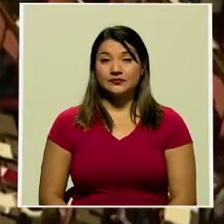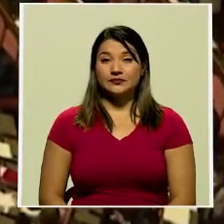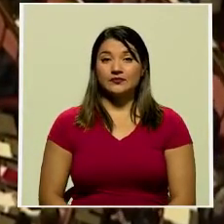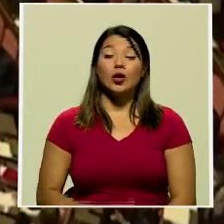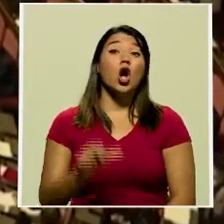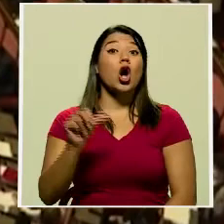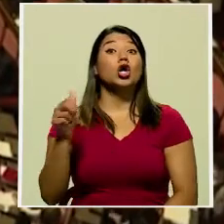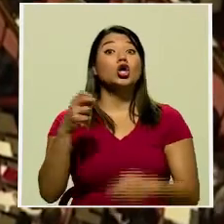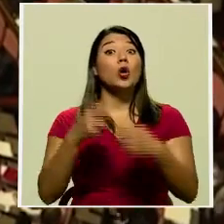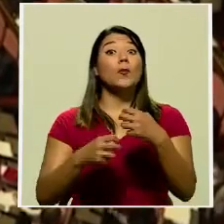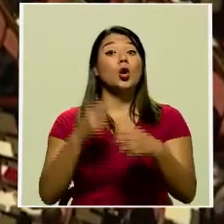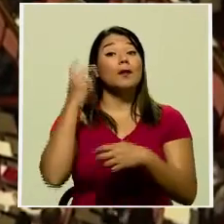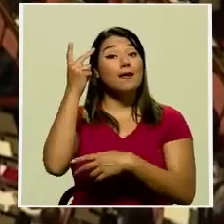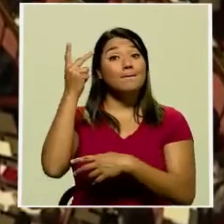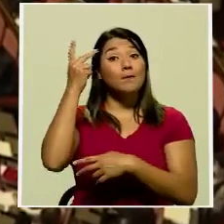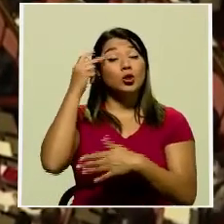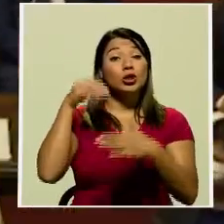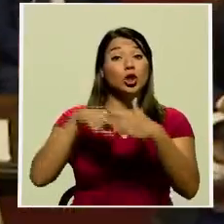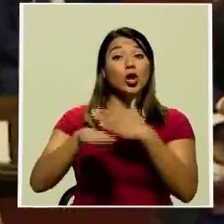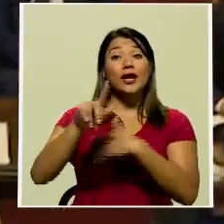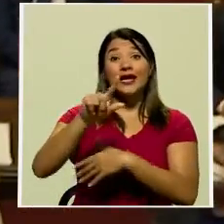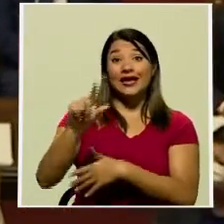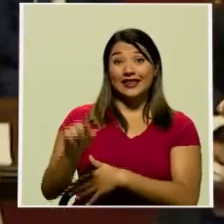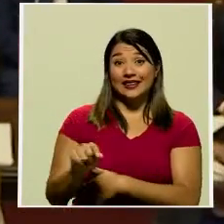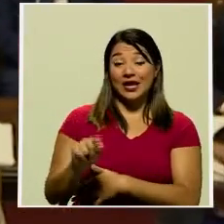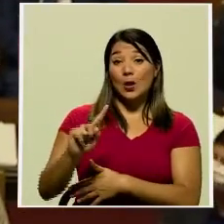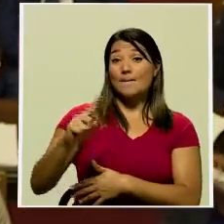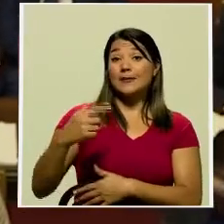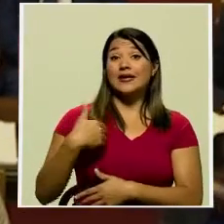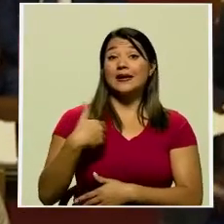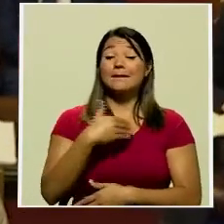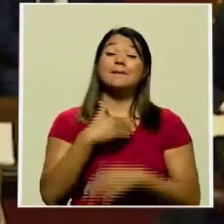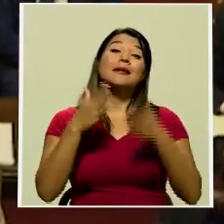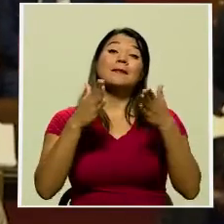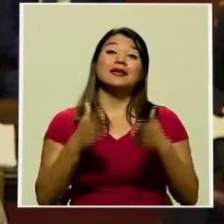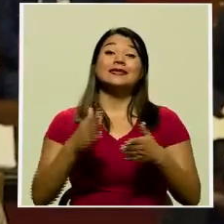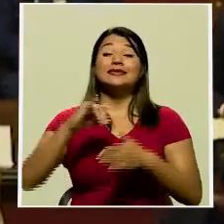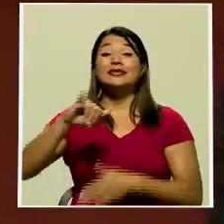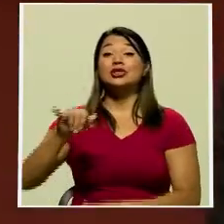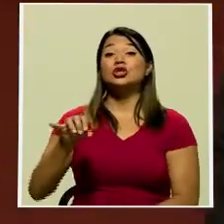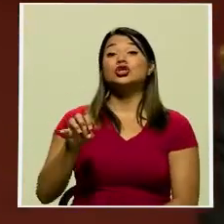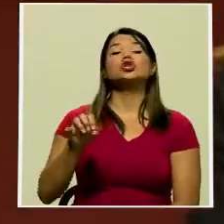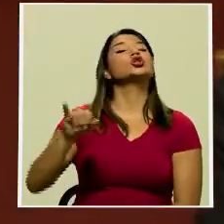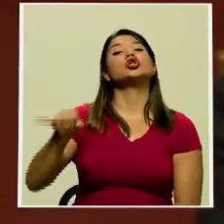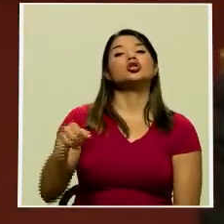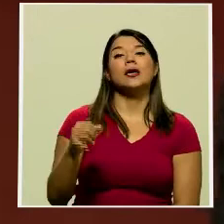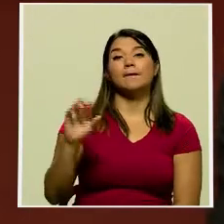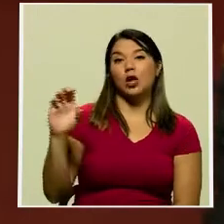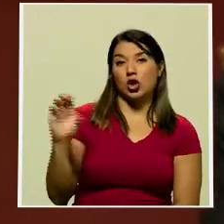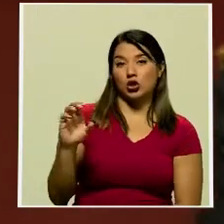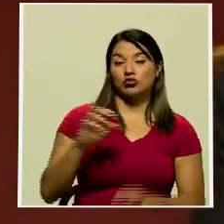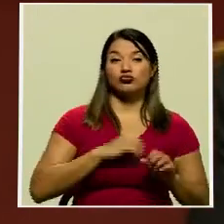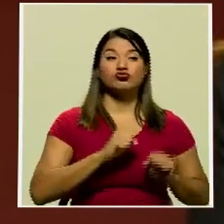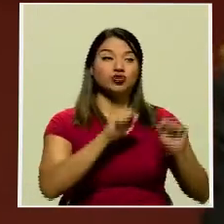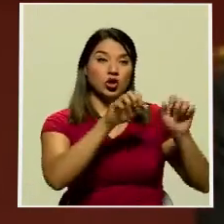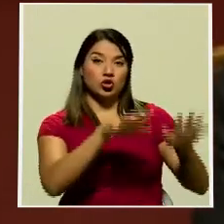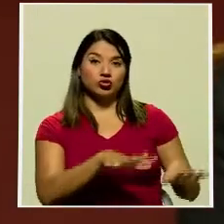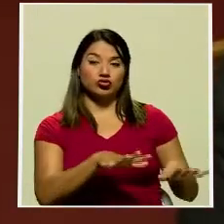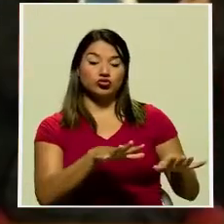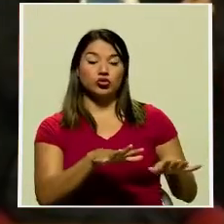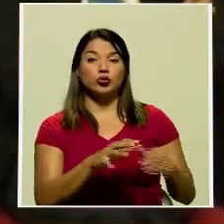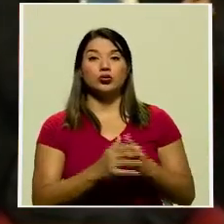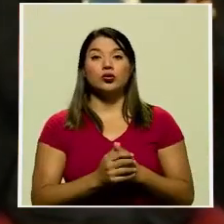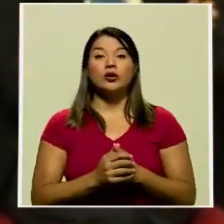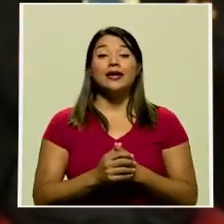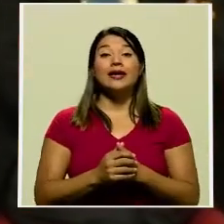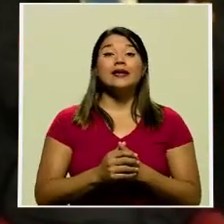Otra crisis política en Italia. El primer ministro Giuseppe Conte renunció el martes a su cargo ante el presidente Sergio Mattarella,